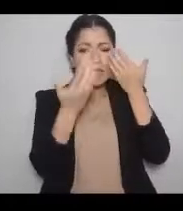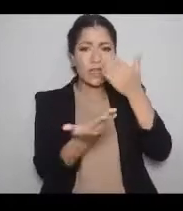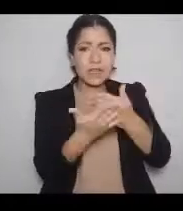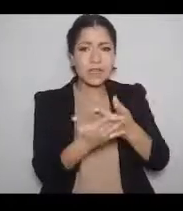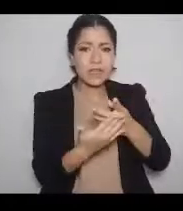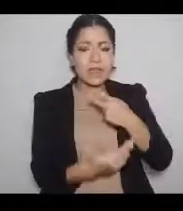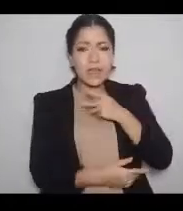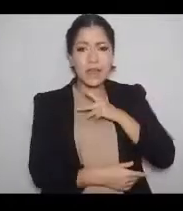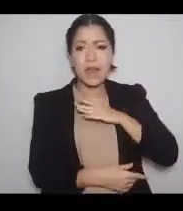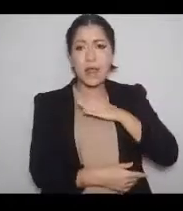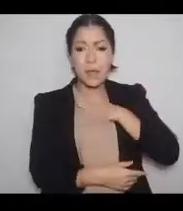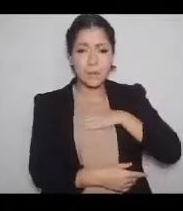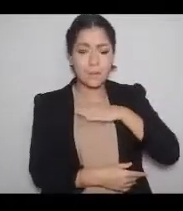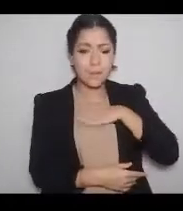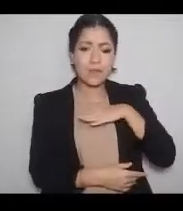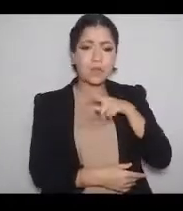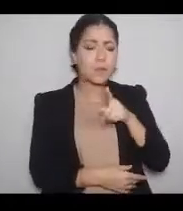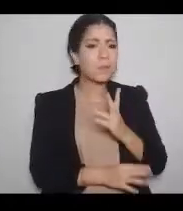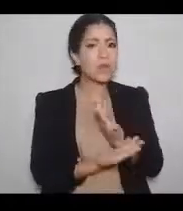educación.